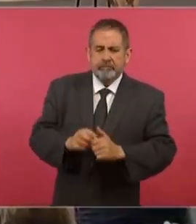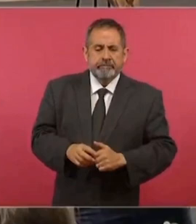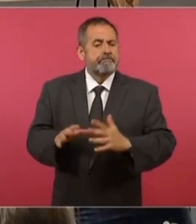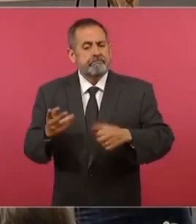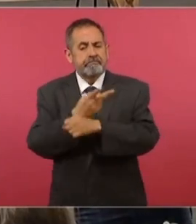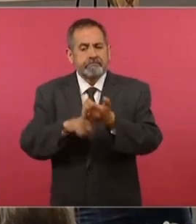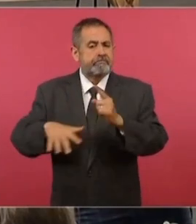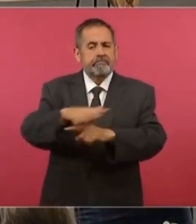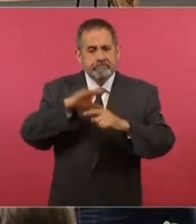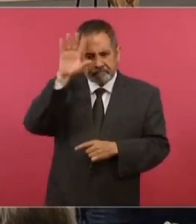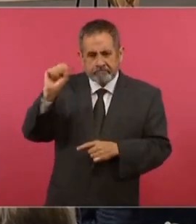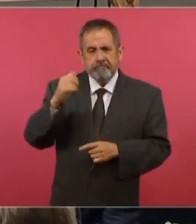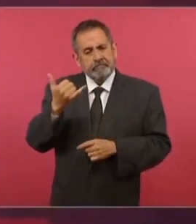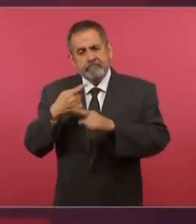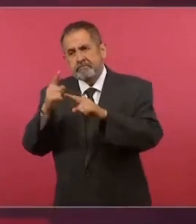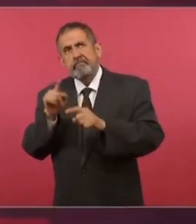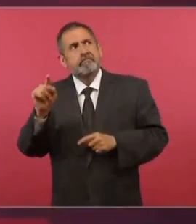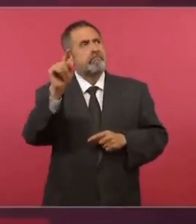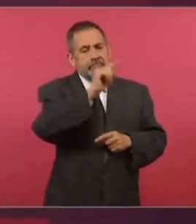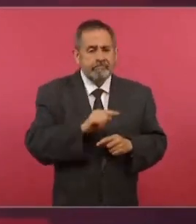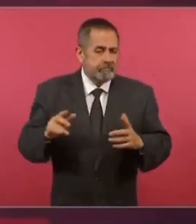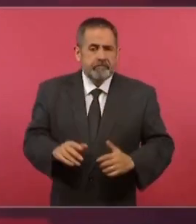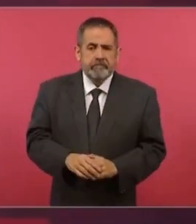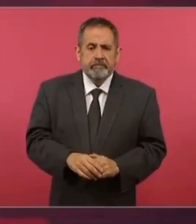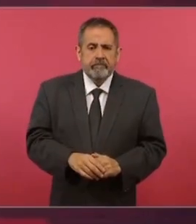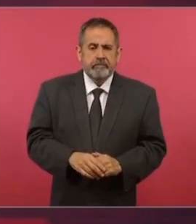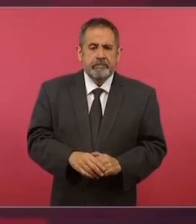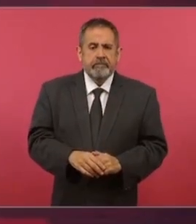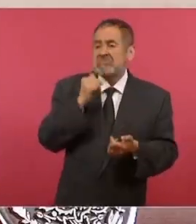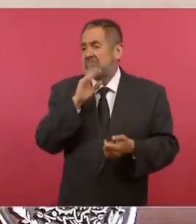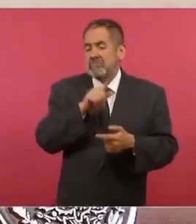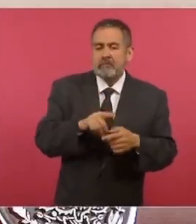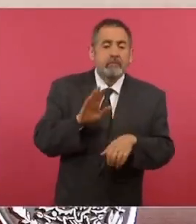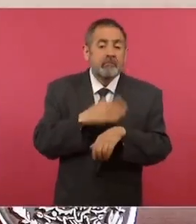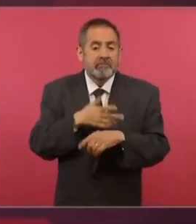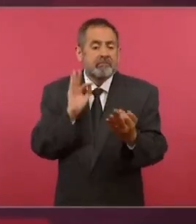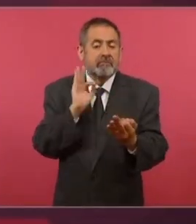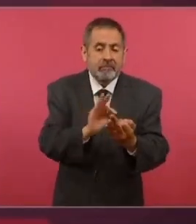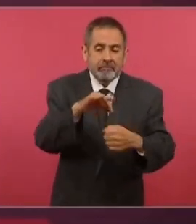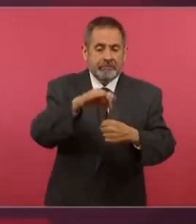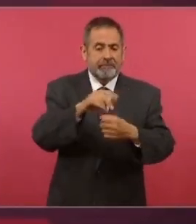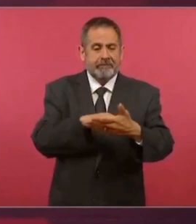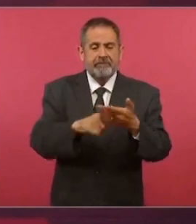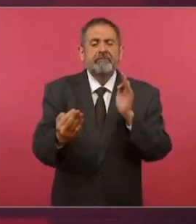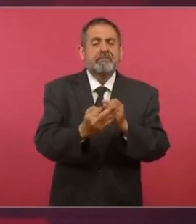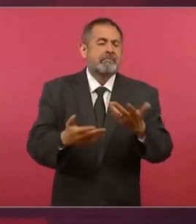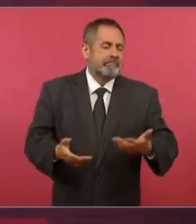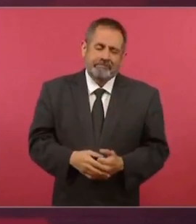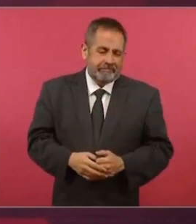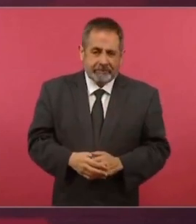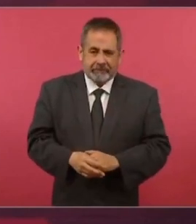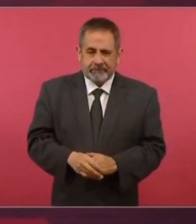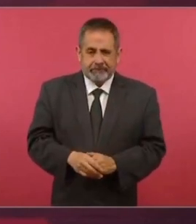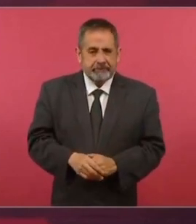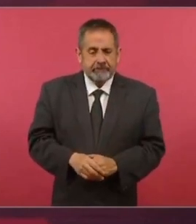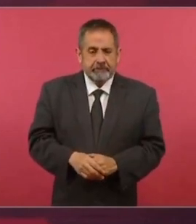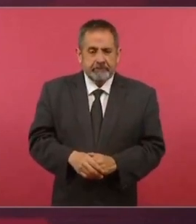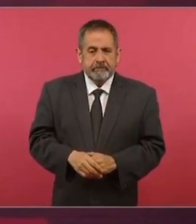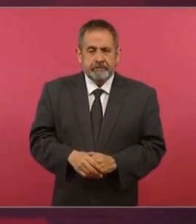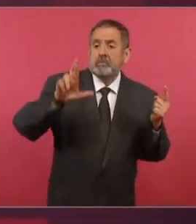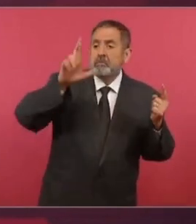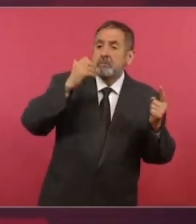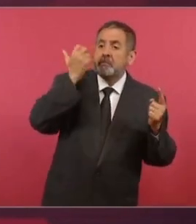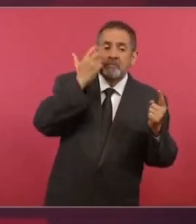está sucediendo en Morelos y en otras partes es de que ya se avecinan las elecciones. Estamos en vísperas de las elecciones y hay